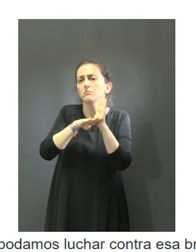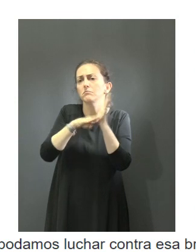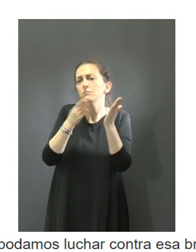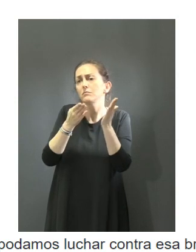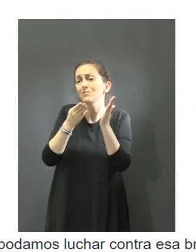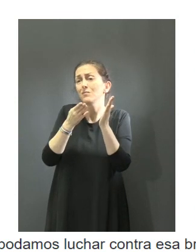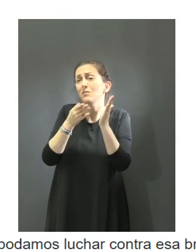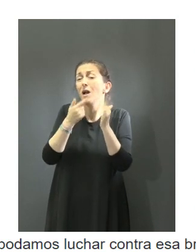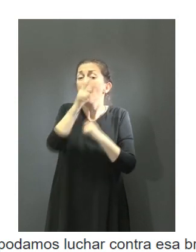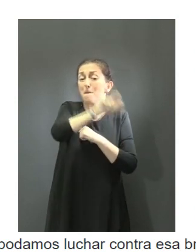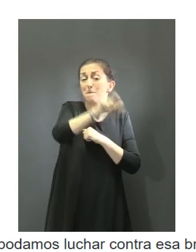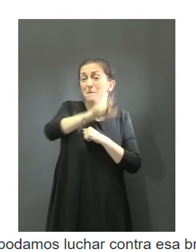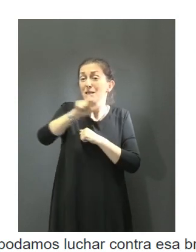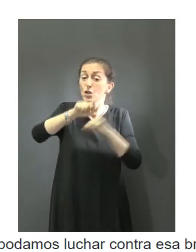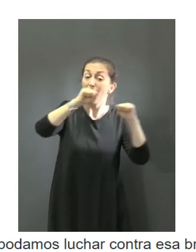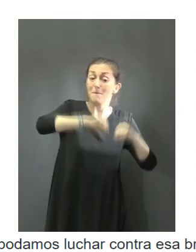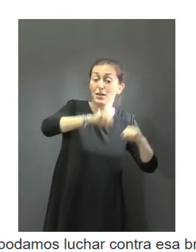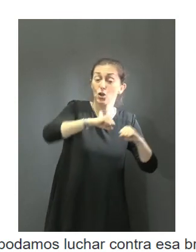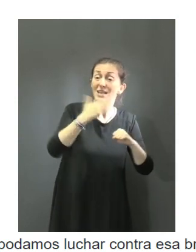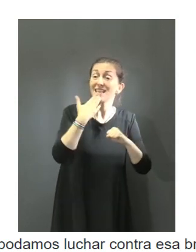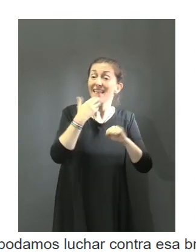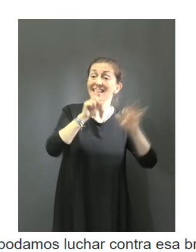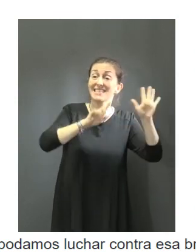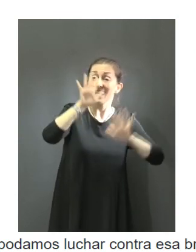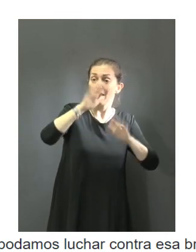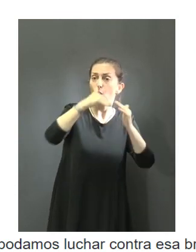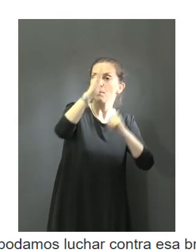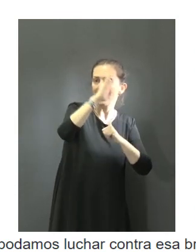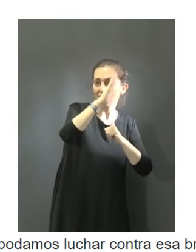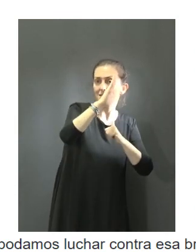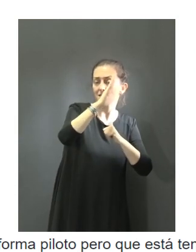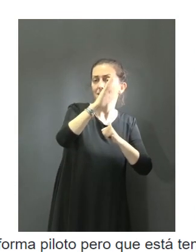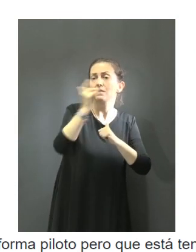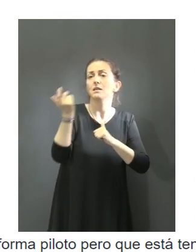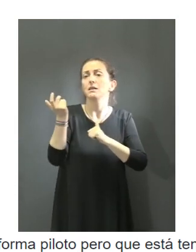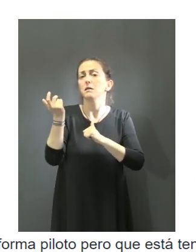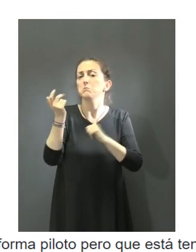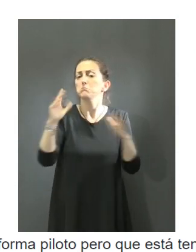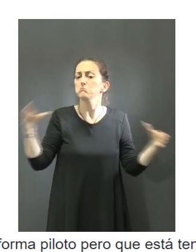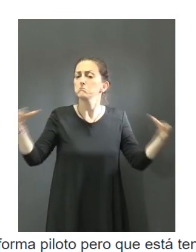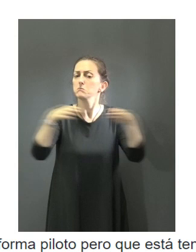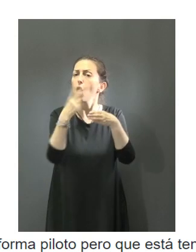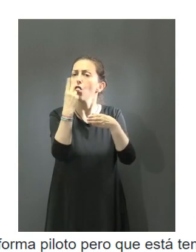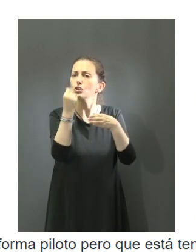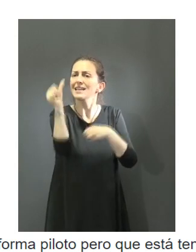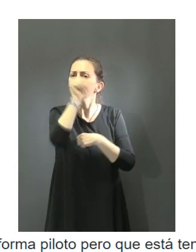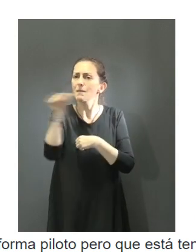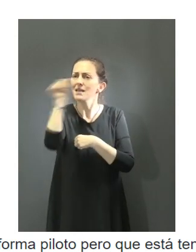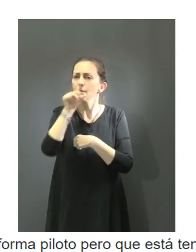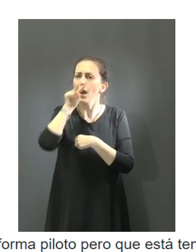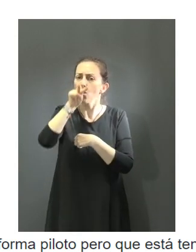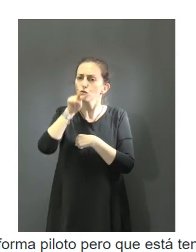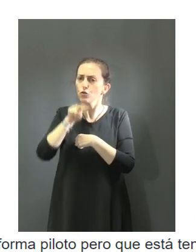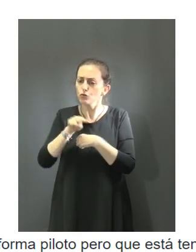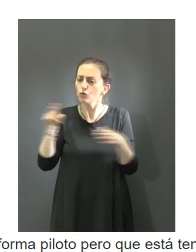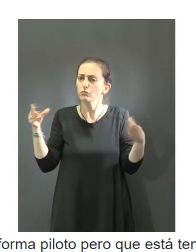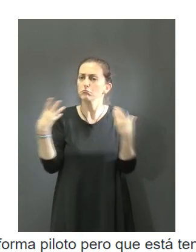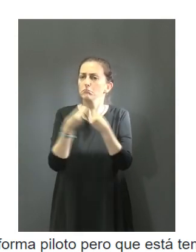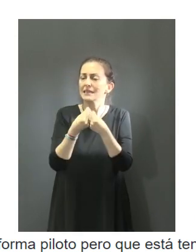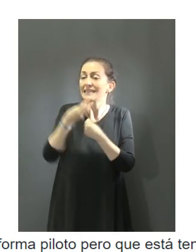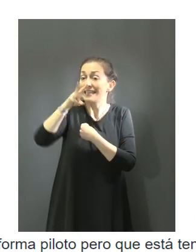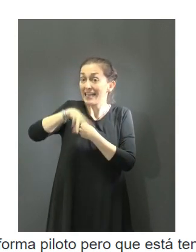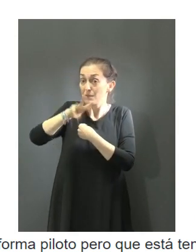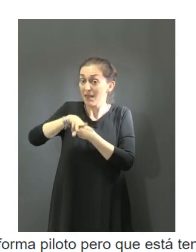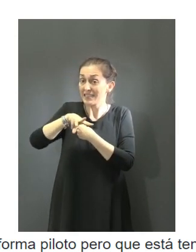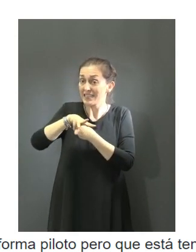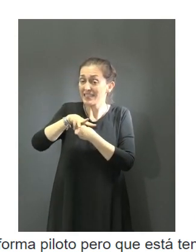en el que juntamos a personas mayores de 65 años durante 2 días a la semana, en un periodo de 3